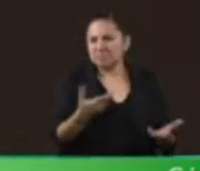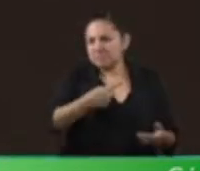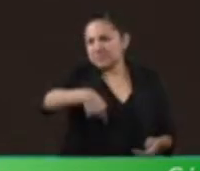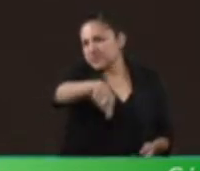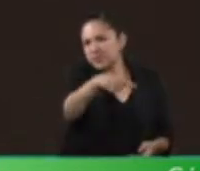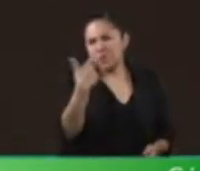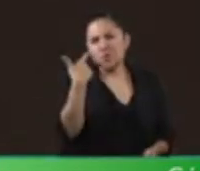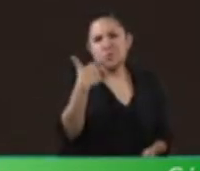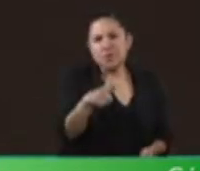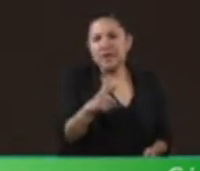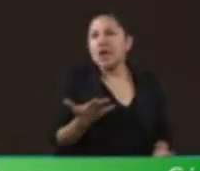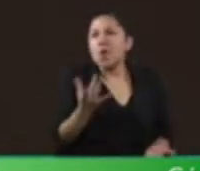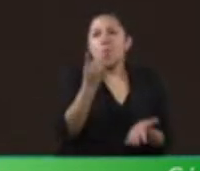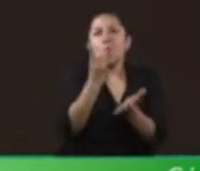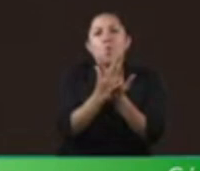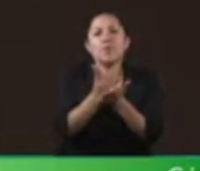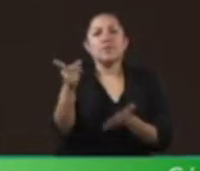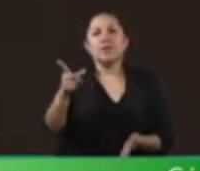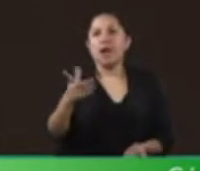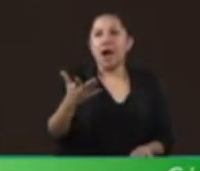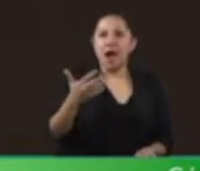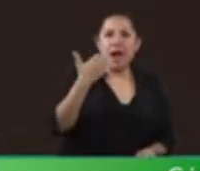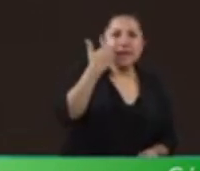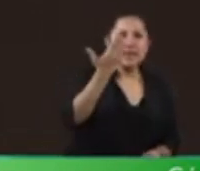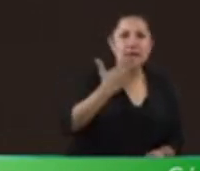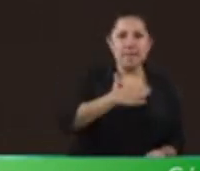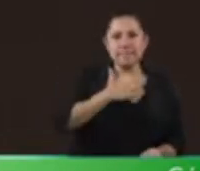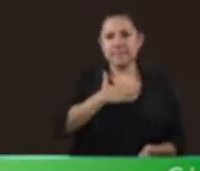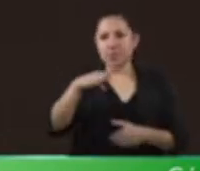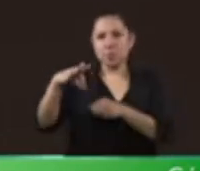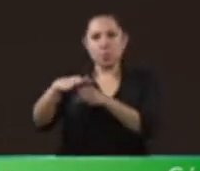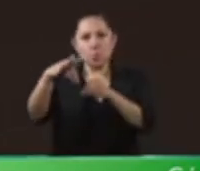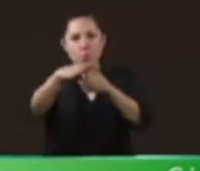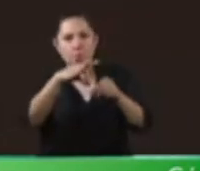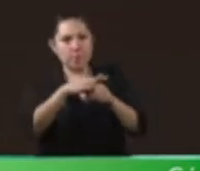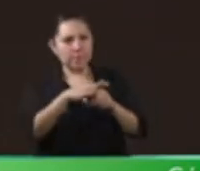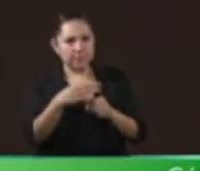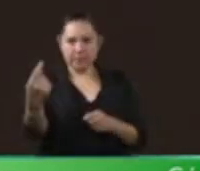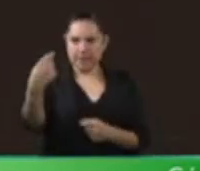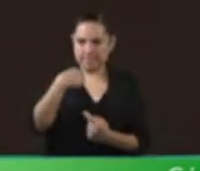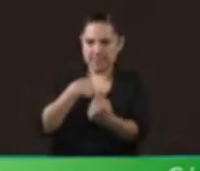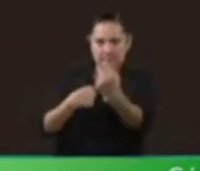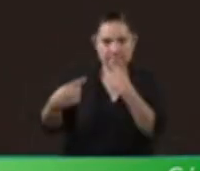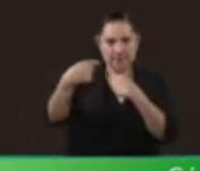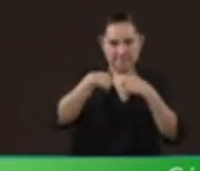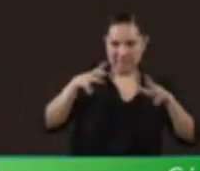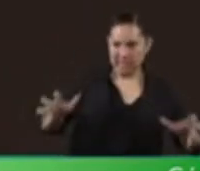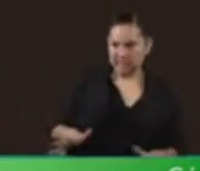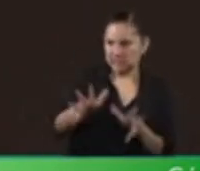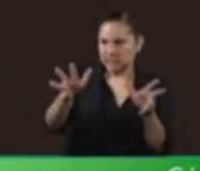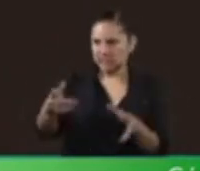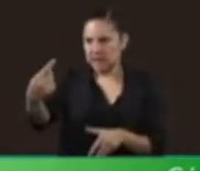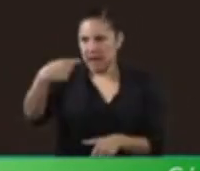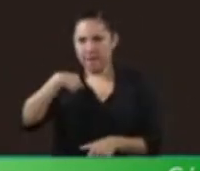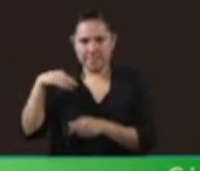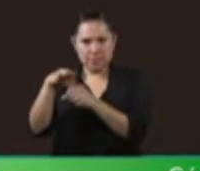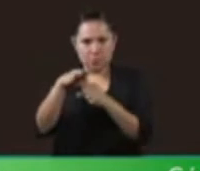electorero, mañoso e irresponsable. Insistir en no cambiar la realidad de este